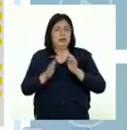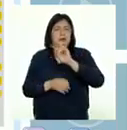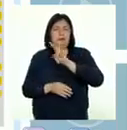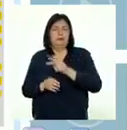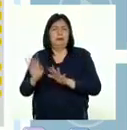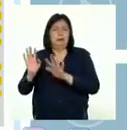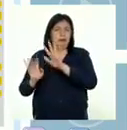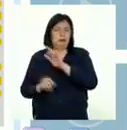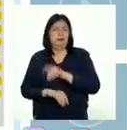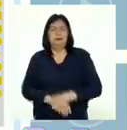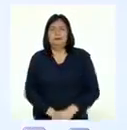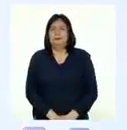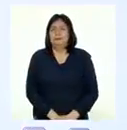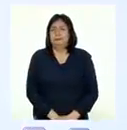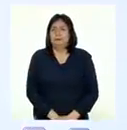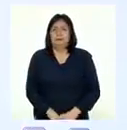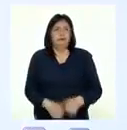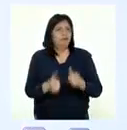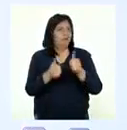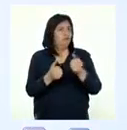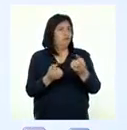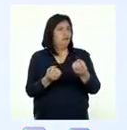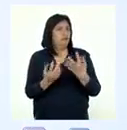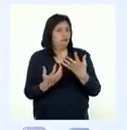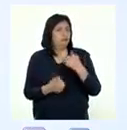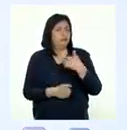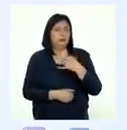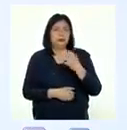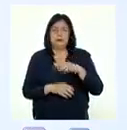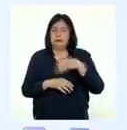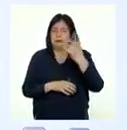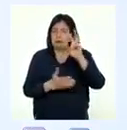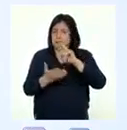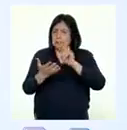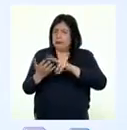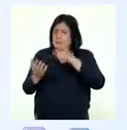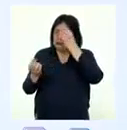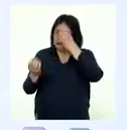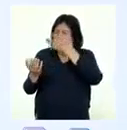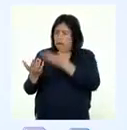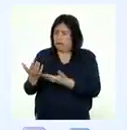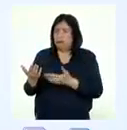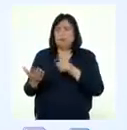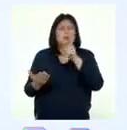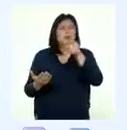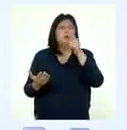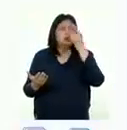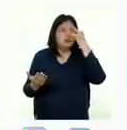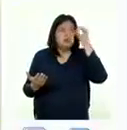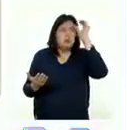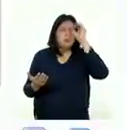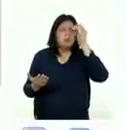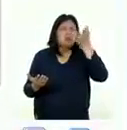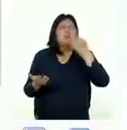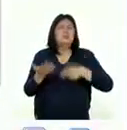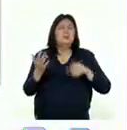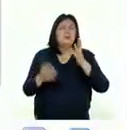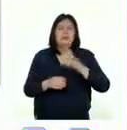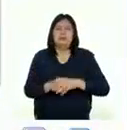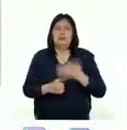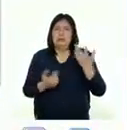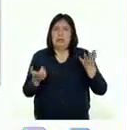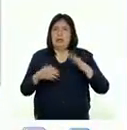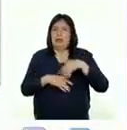2011 hasta el 2015. Muy bien. Después de leer ese informe, ¿cuál es tu postura? Luego de